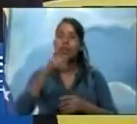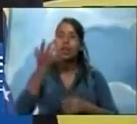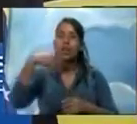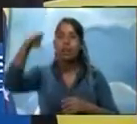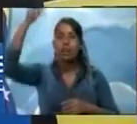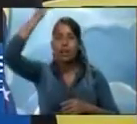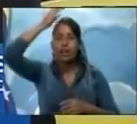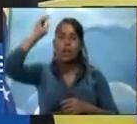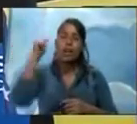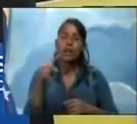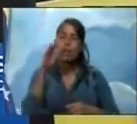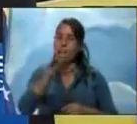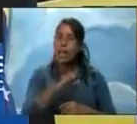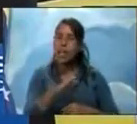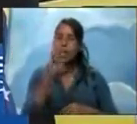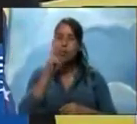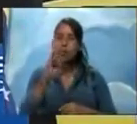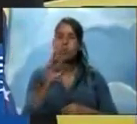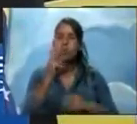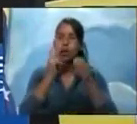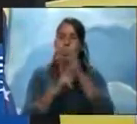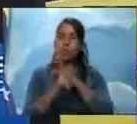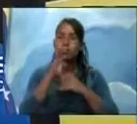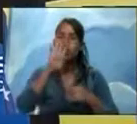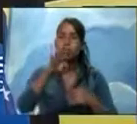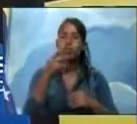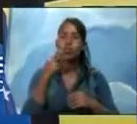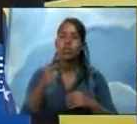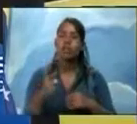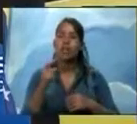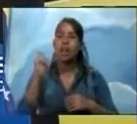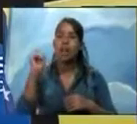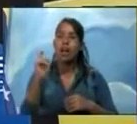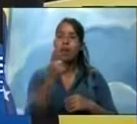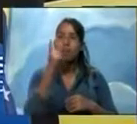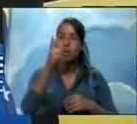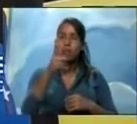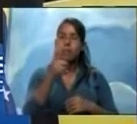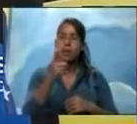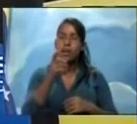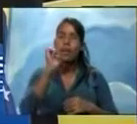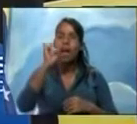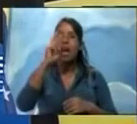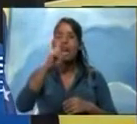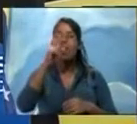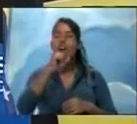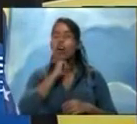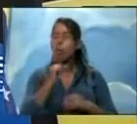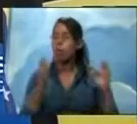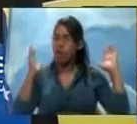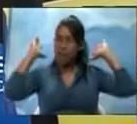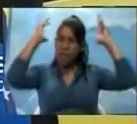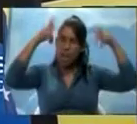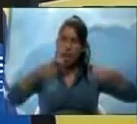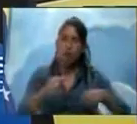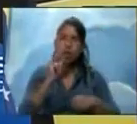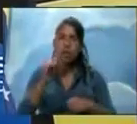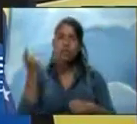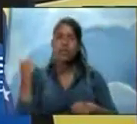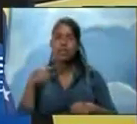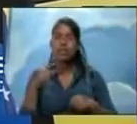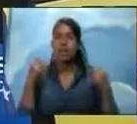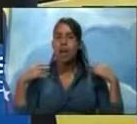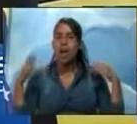reinos. Aquí está viendo en el versículo 4, dice: la primera era como león y tenía alas